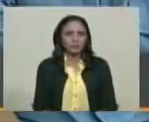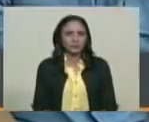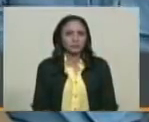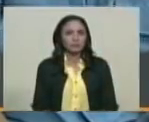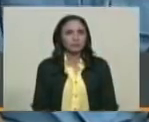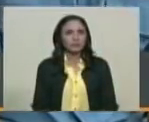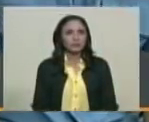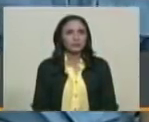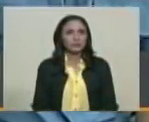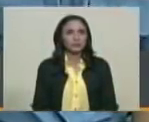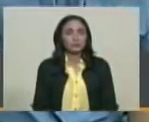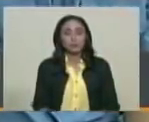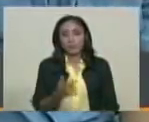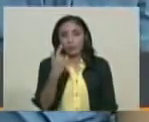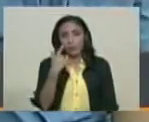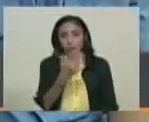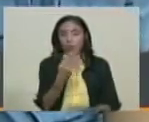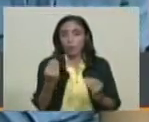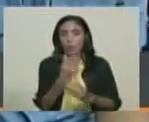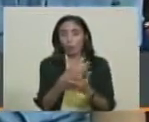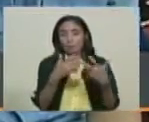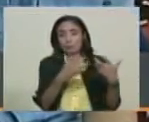Den ustedes la batalla de la verdad de Venezuela.